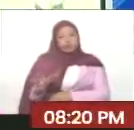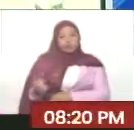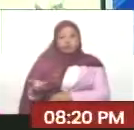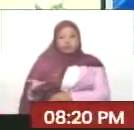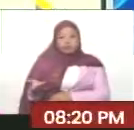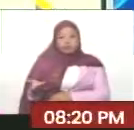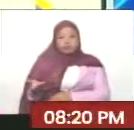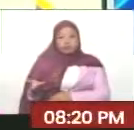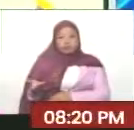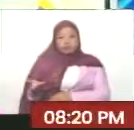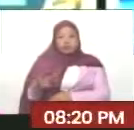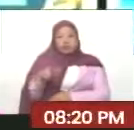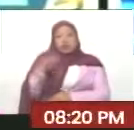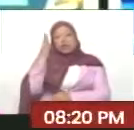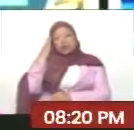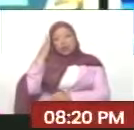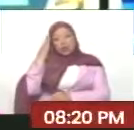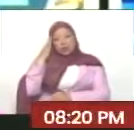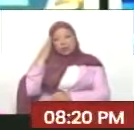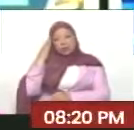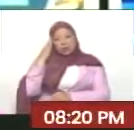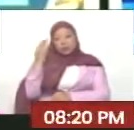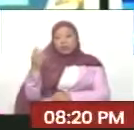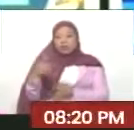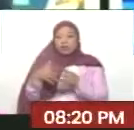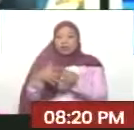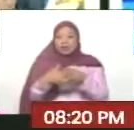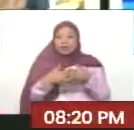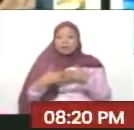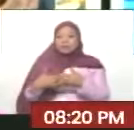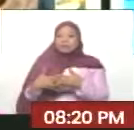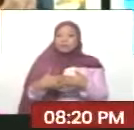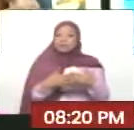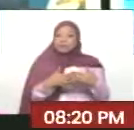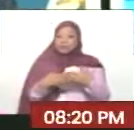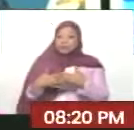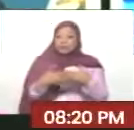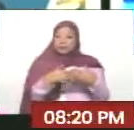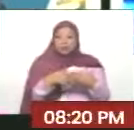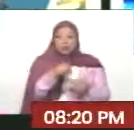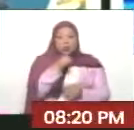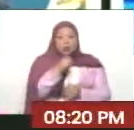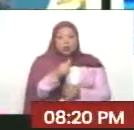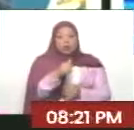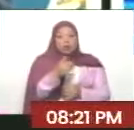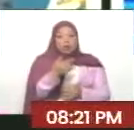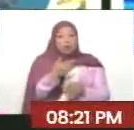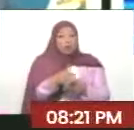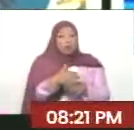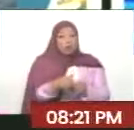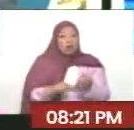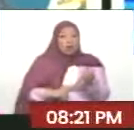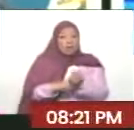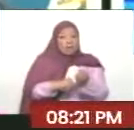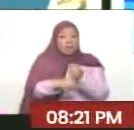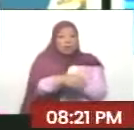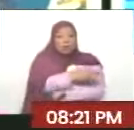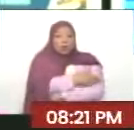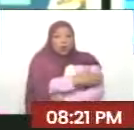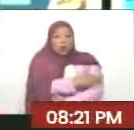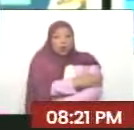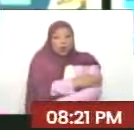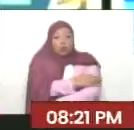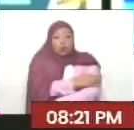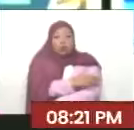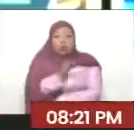Exacto. De hecho, ustedes deben saber que Estados Unidos de Norteamérica, que se la pasa declarando con los apellidos que tenemos que ir a la Corte,